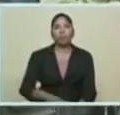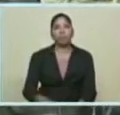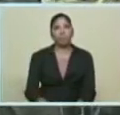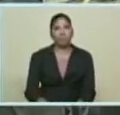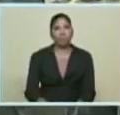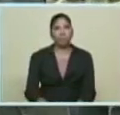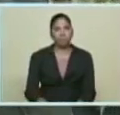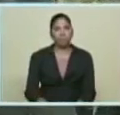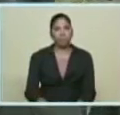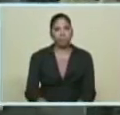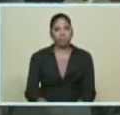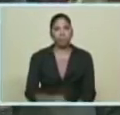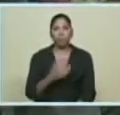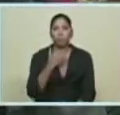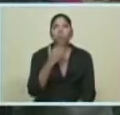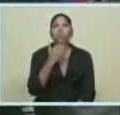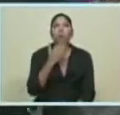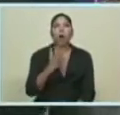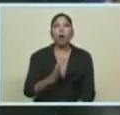con moral combativa,